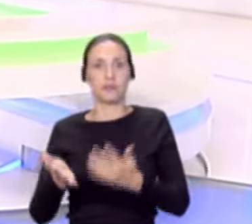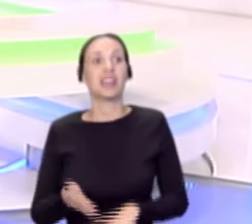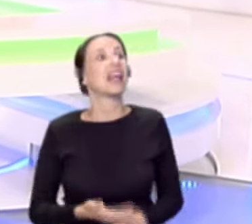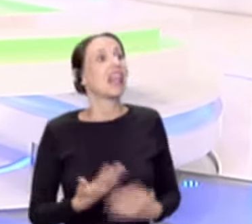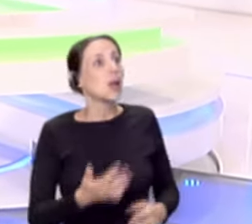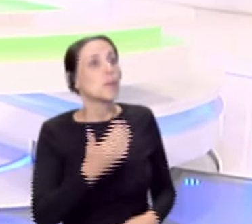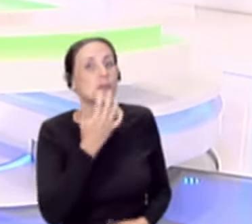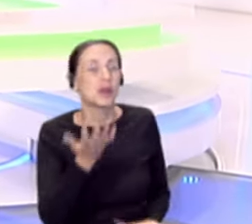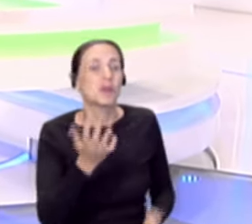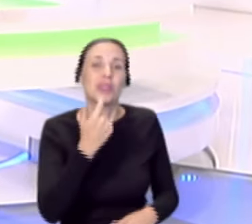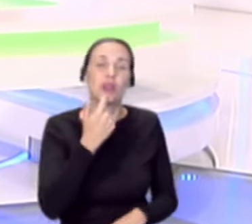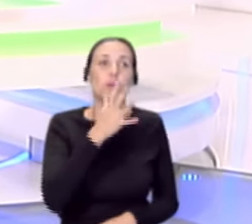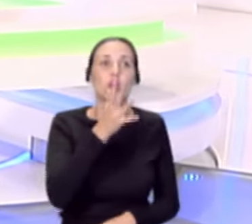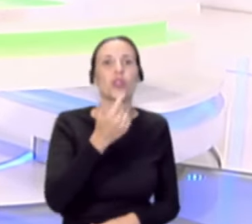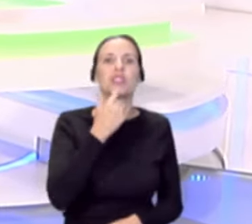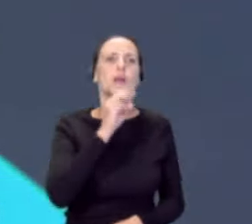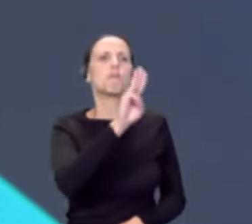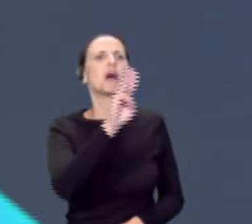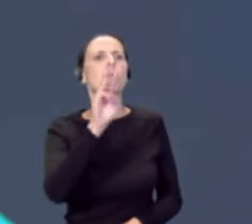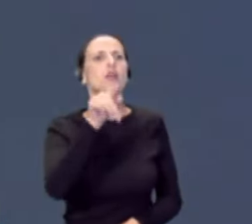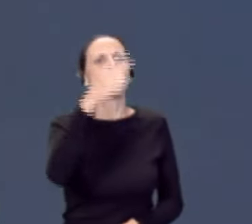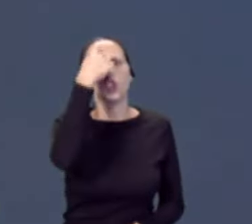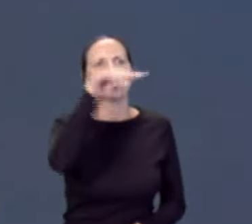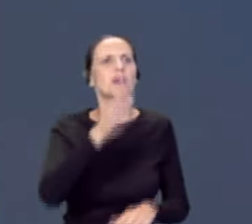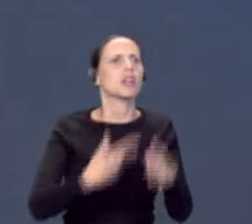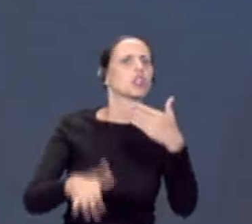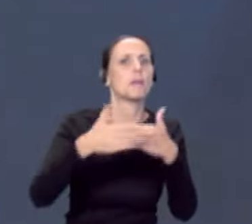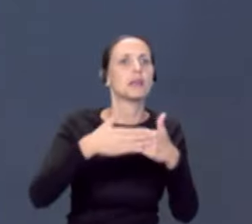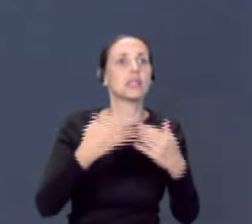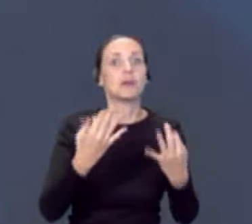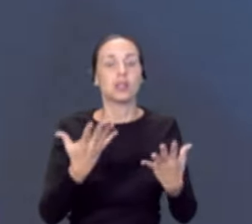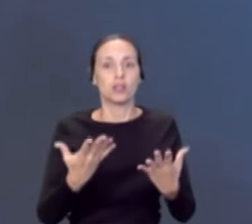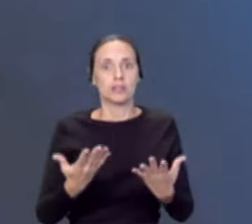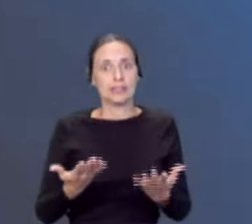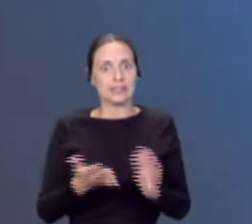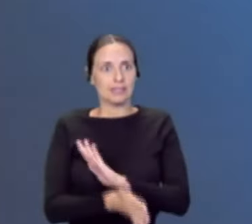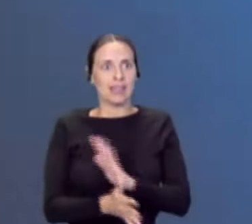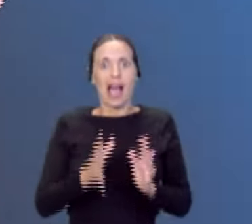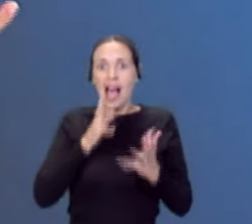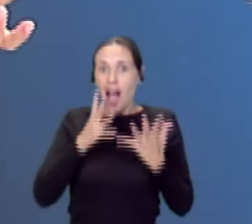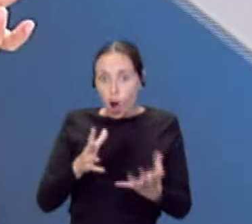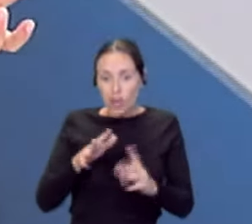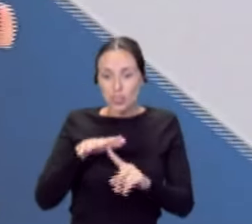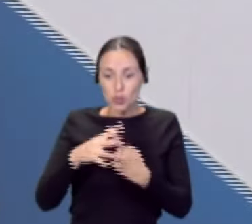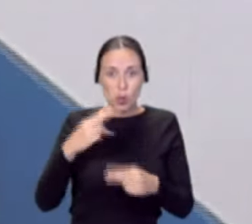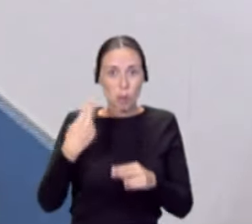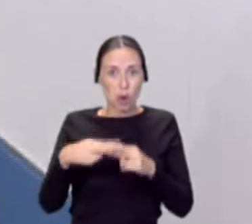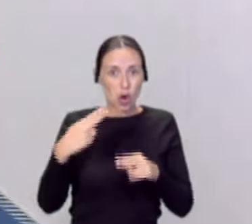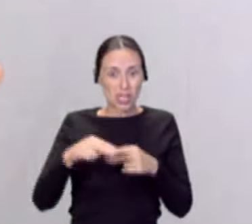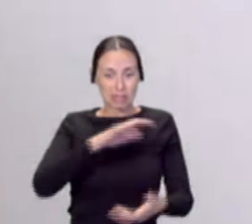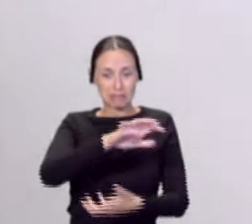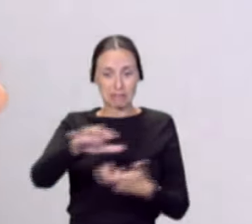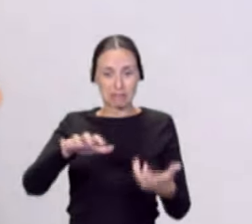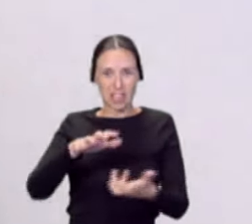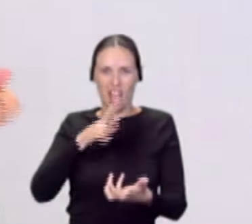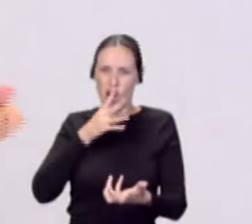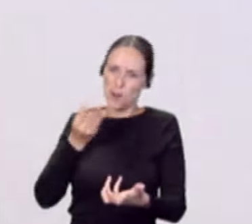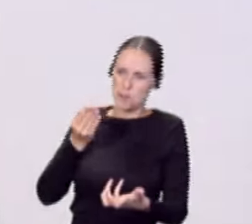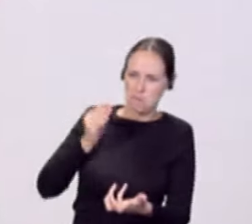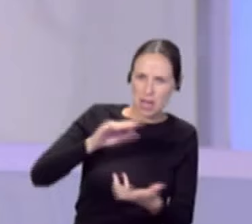taparon. Me refiero al atacar a uno de los partidos que forma parte del Gobierno de España, tal y como está el clima crispado, ¿no lo creen? Sí. Que va a ser otro tema